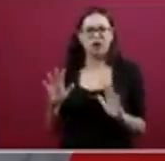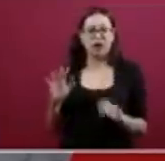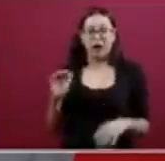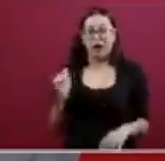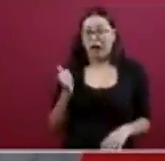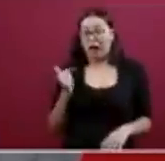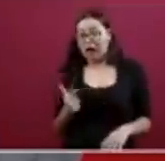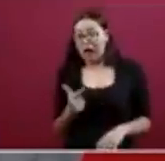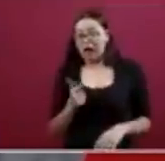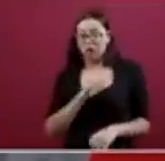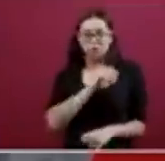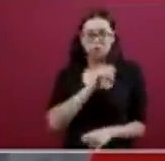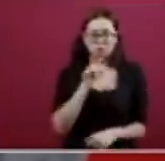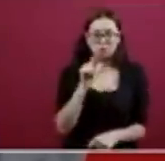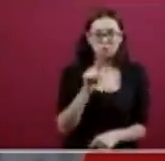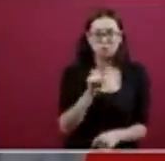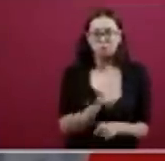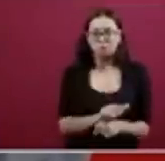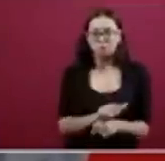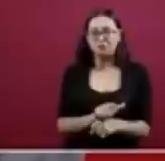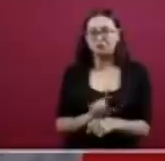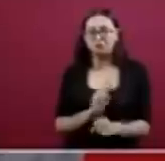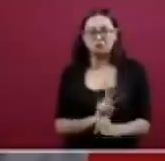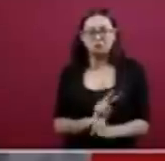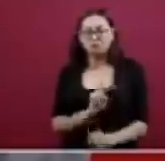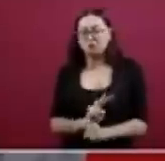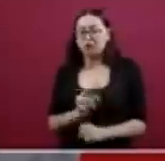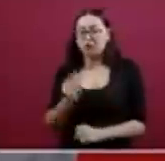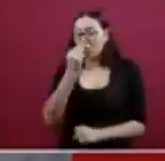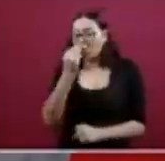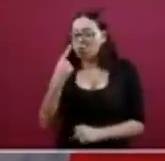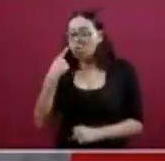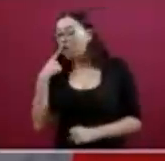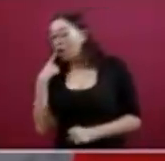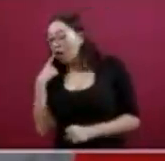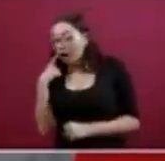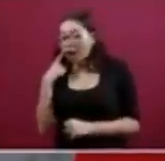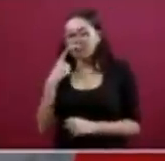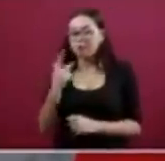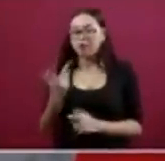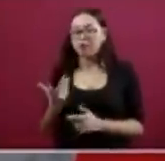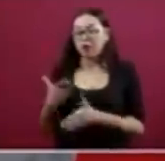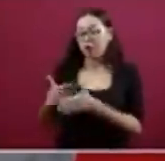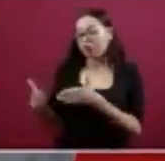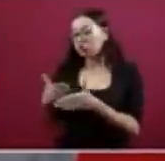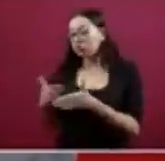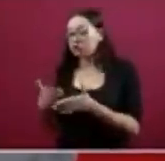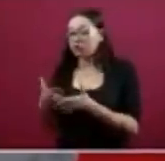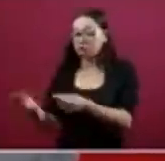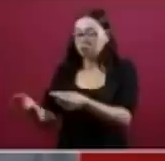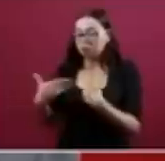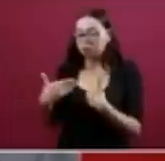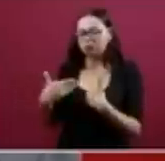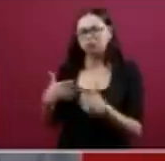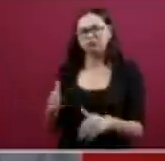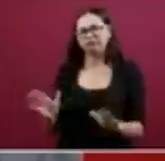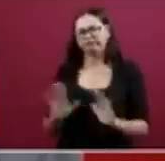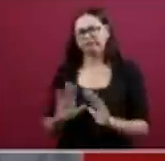que alguien esté pendiente de qué van a cocinarnos.